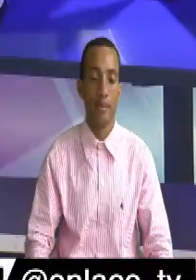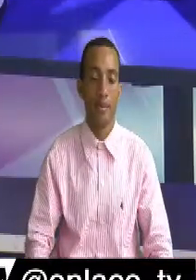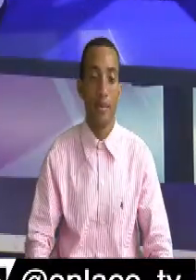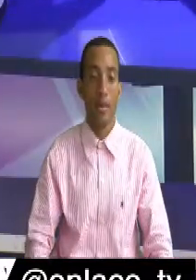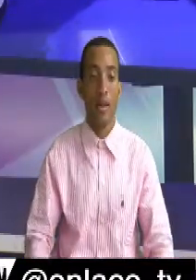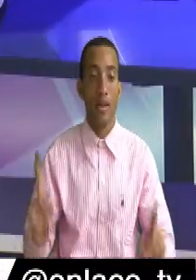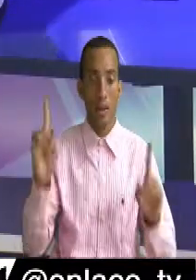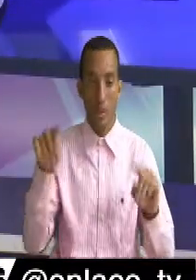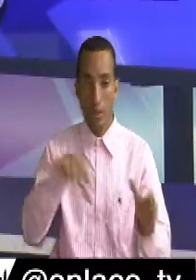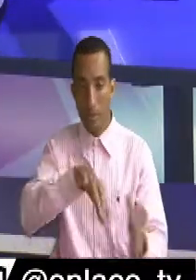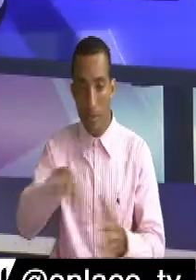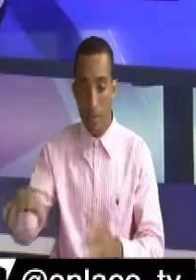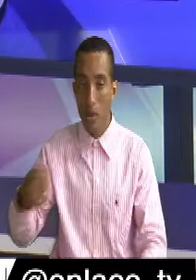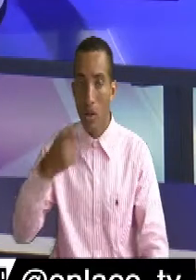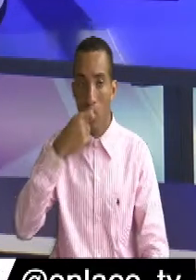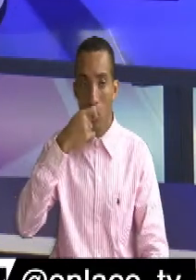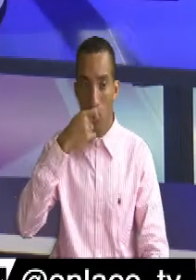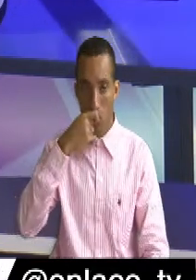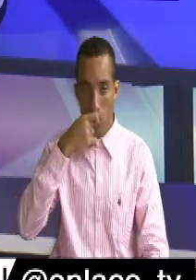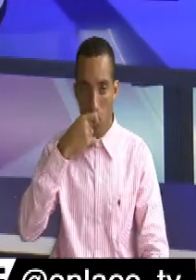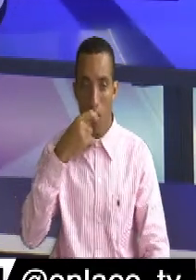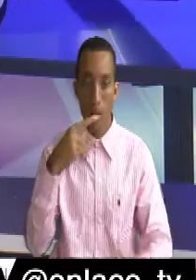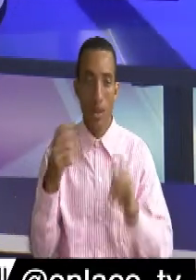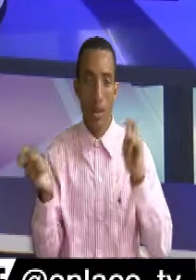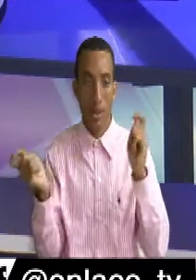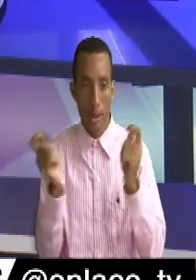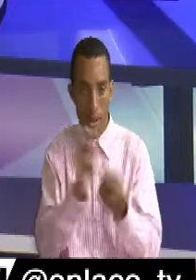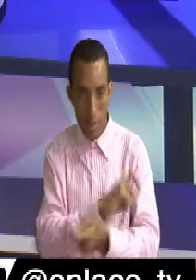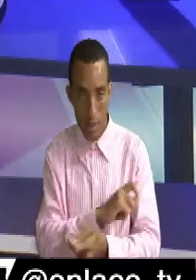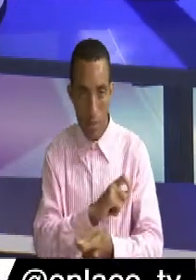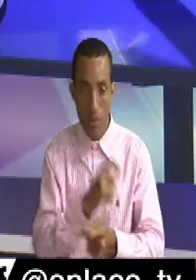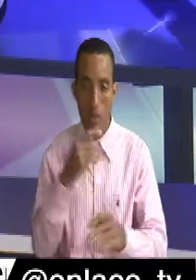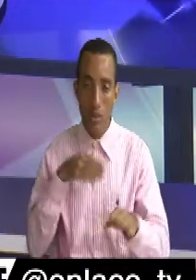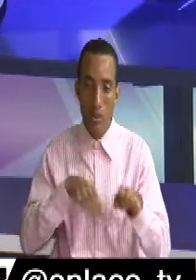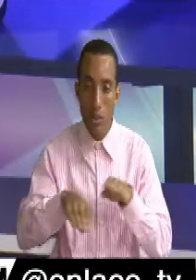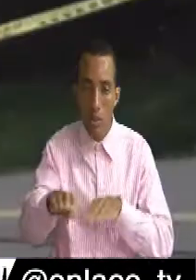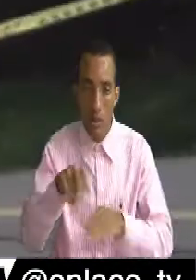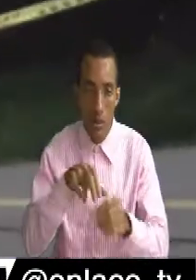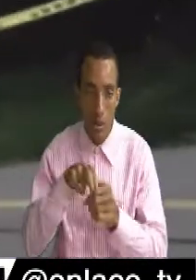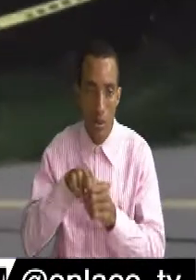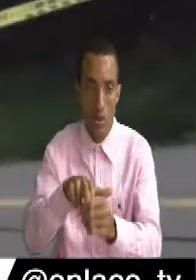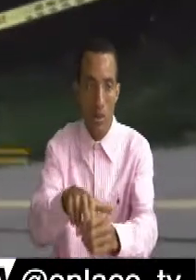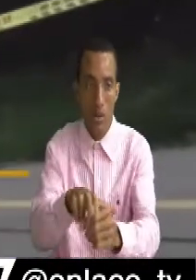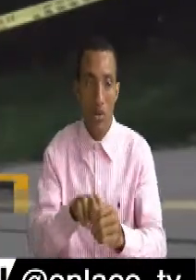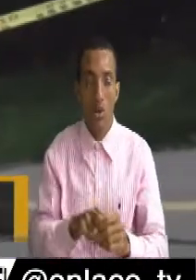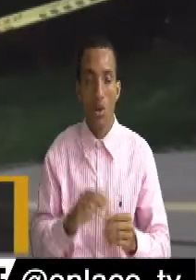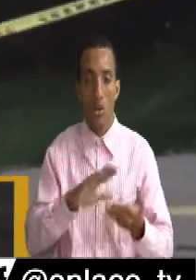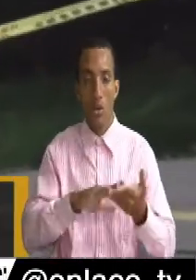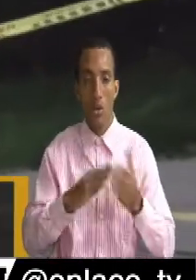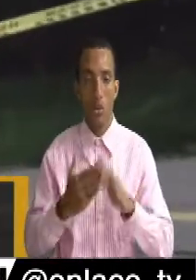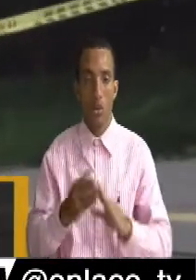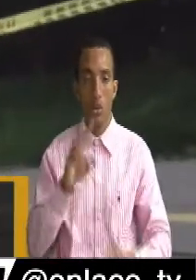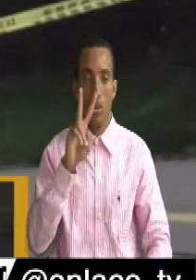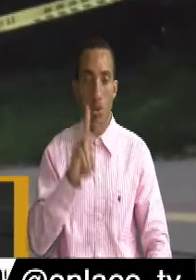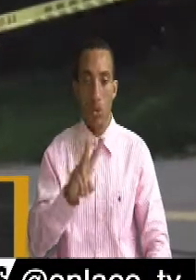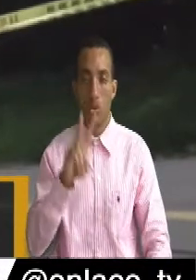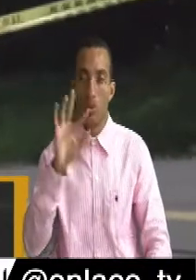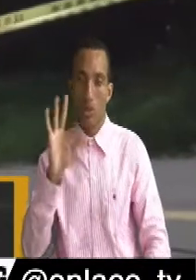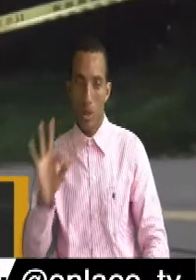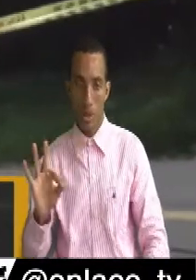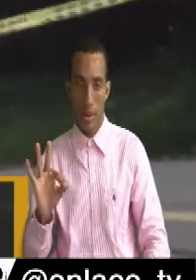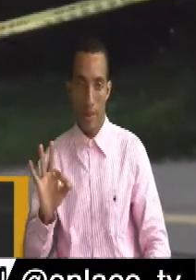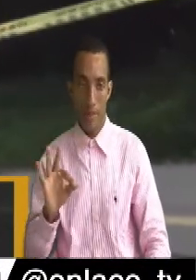de Barranca Bermeja dio a conocer cambios viales en la Comuna 2 y 3 de nuestra ciudad. La Inspección de Tránsito y Transporte de Barranca